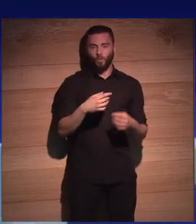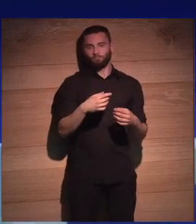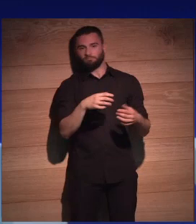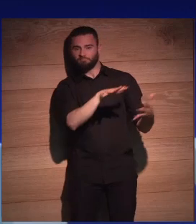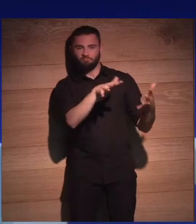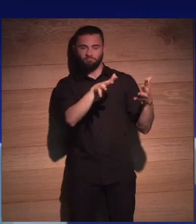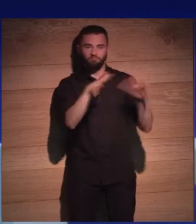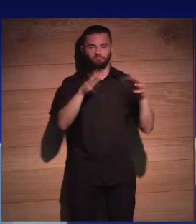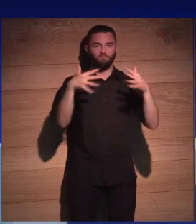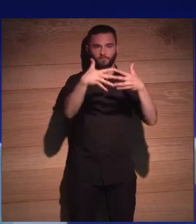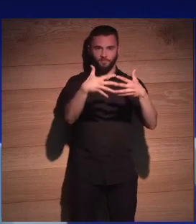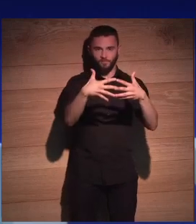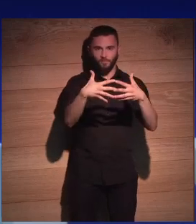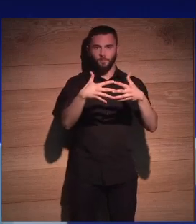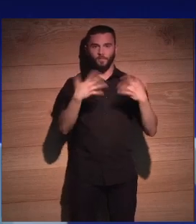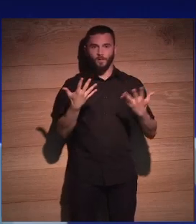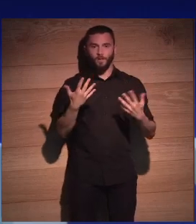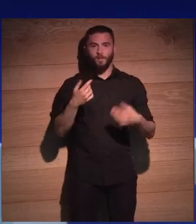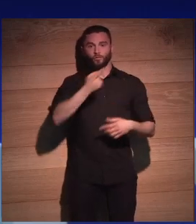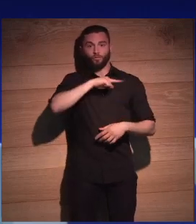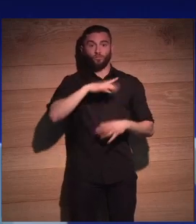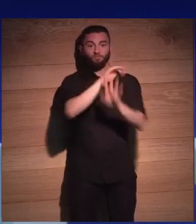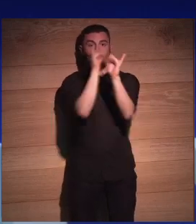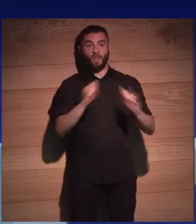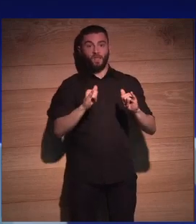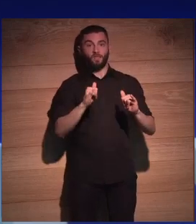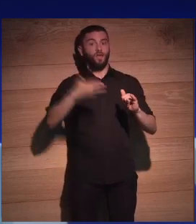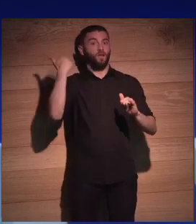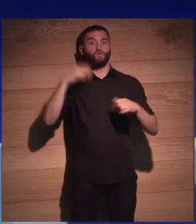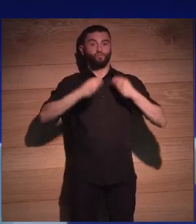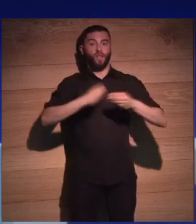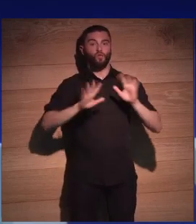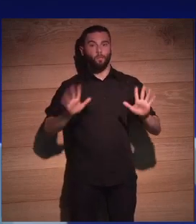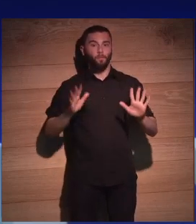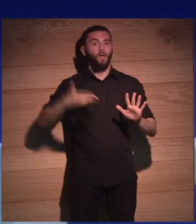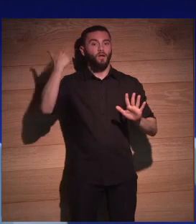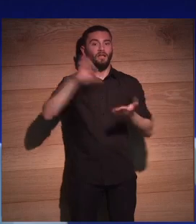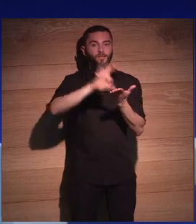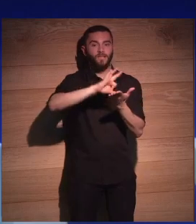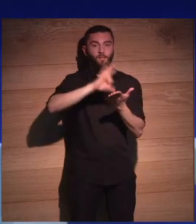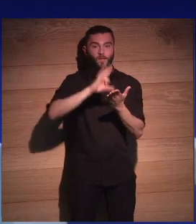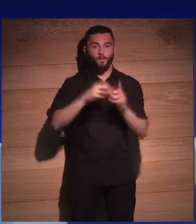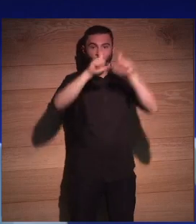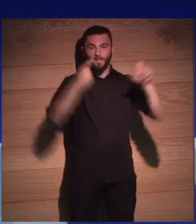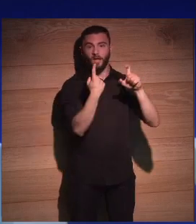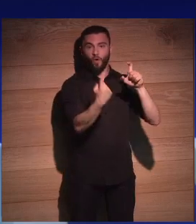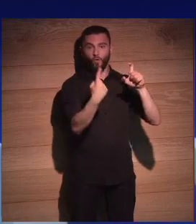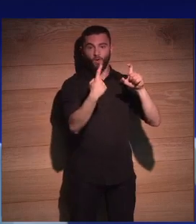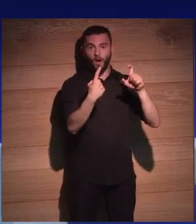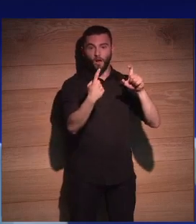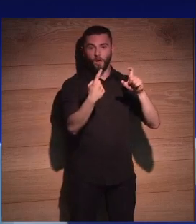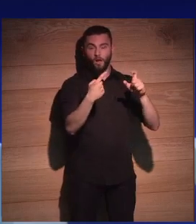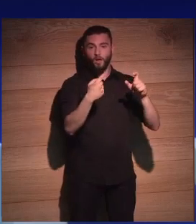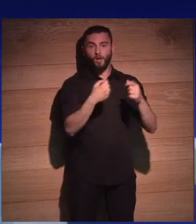de internet. Y éramos extremadamente felices usando aquello, pero aquello era los servicios de una única empresa, que era mi proveedor